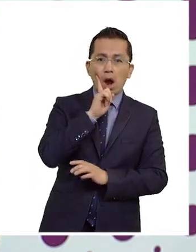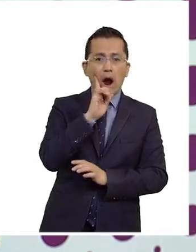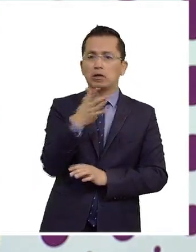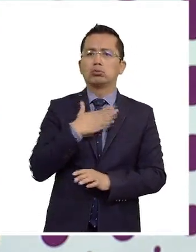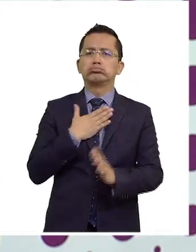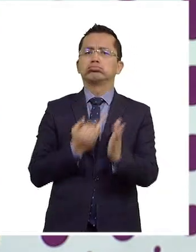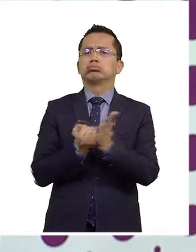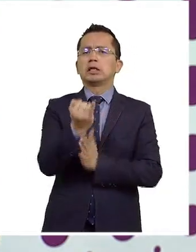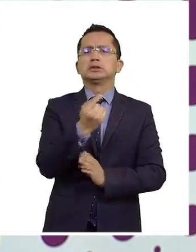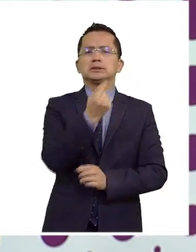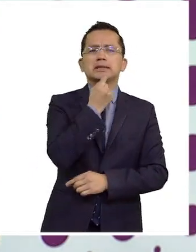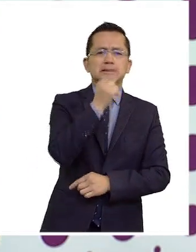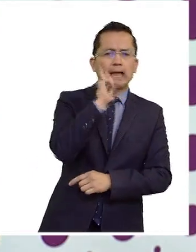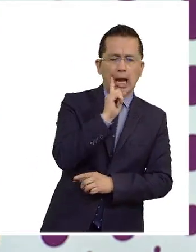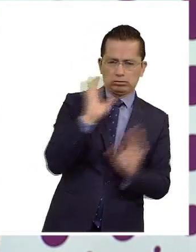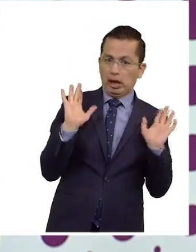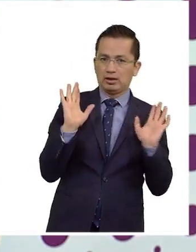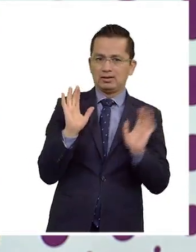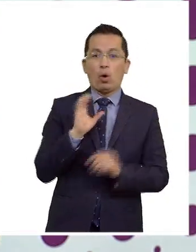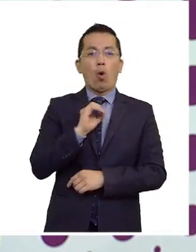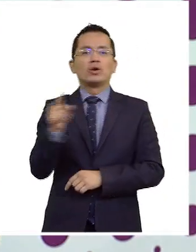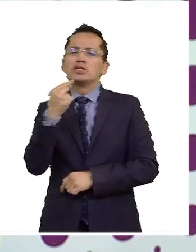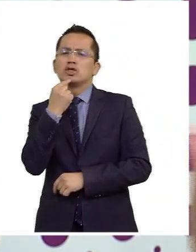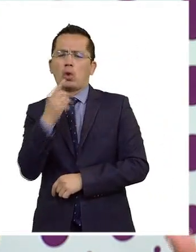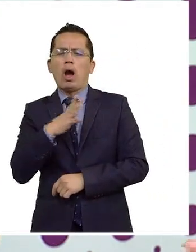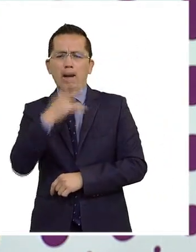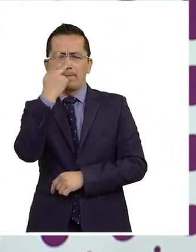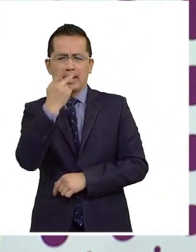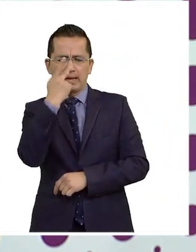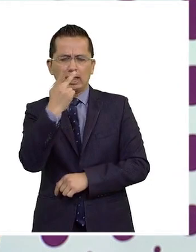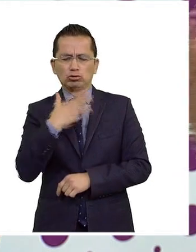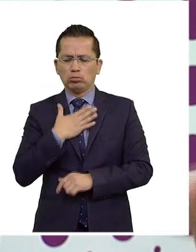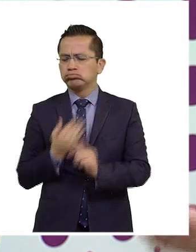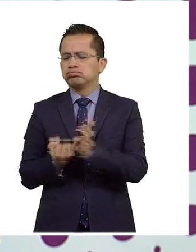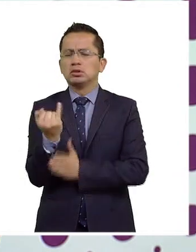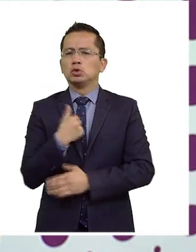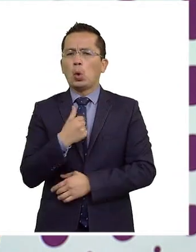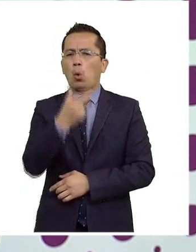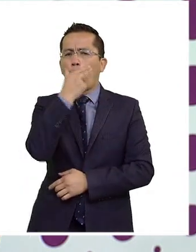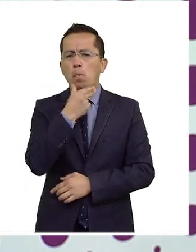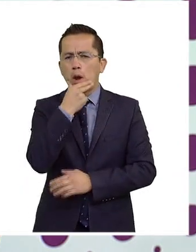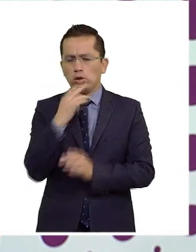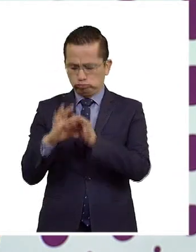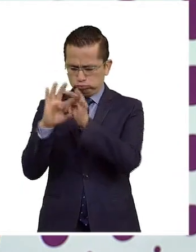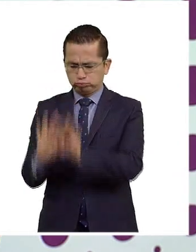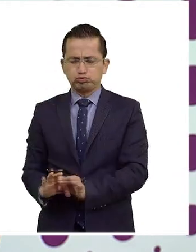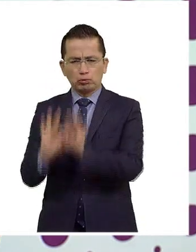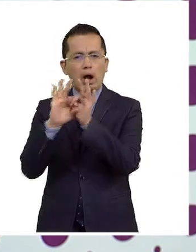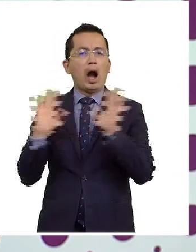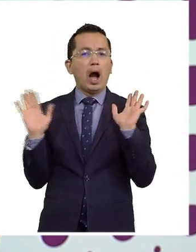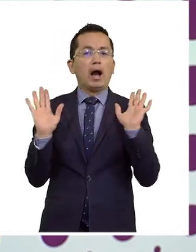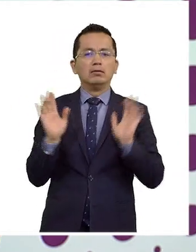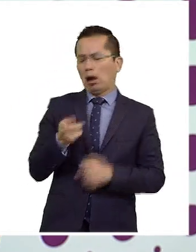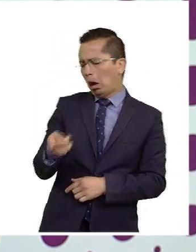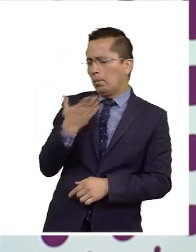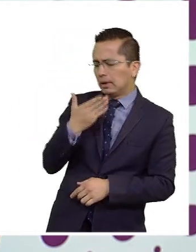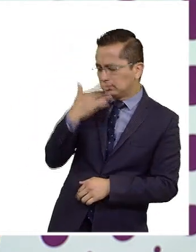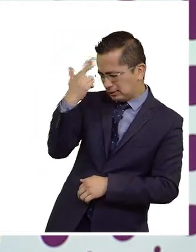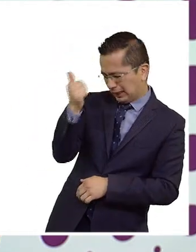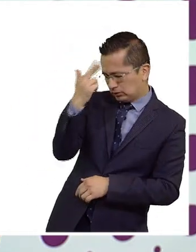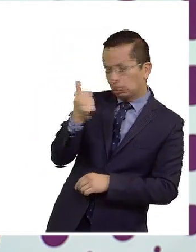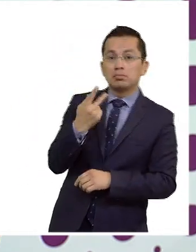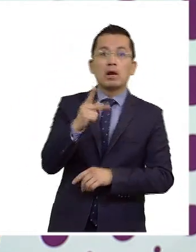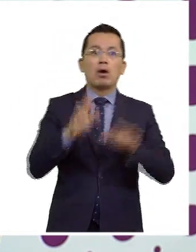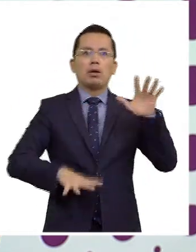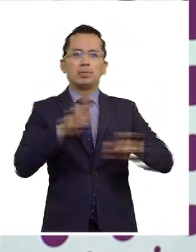soy niña o soy niño, pero sí dudamos de un niño, una niña, un adolescente cuando te dicen que no se identifican con el género que les ha